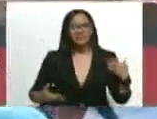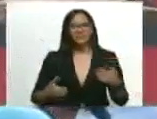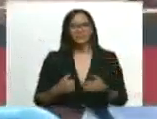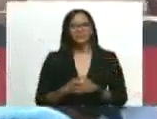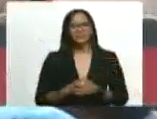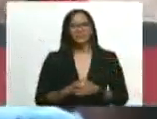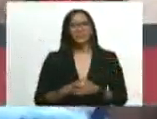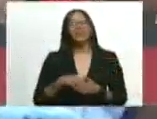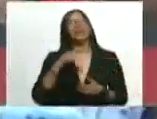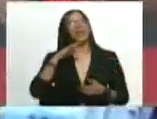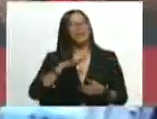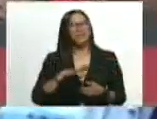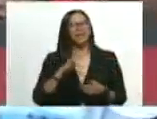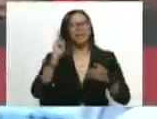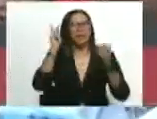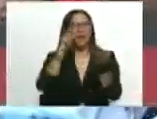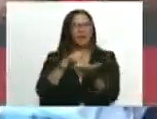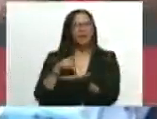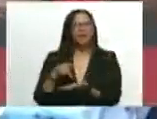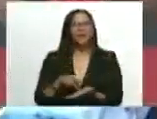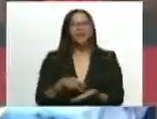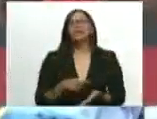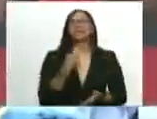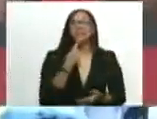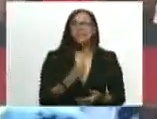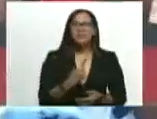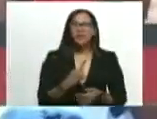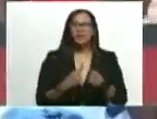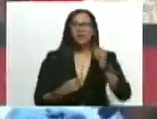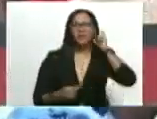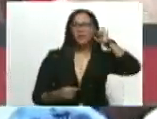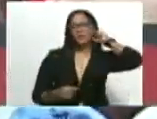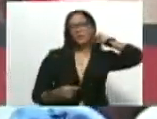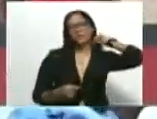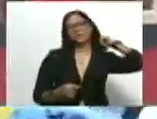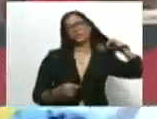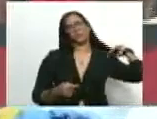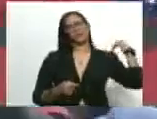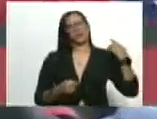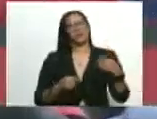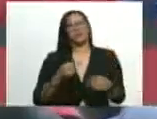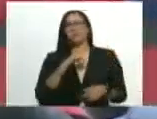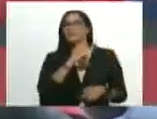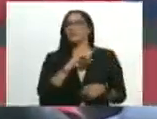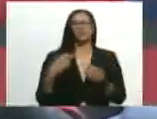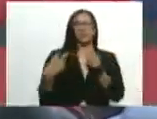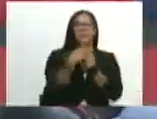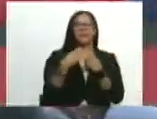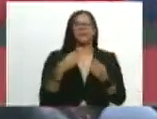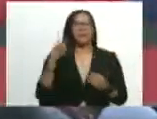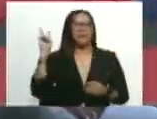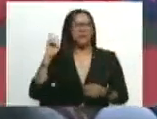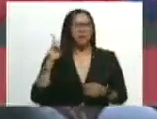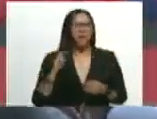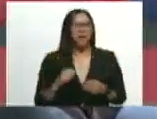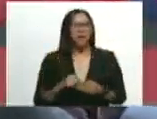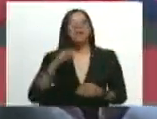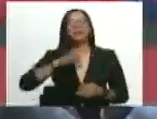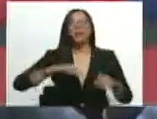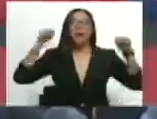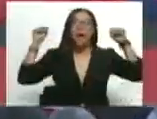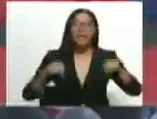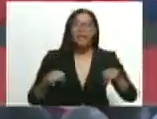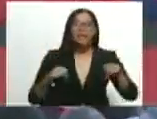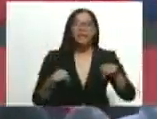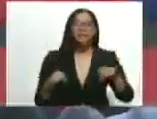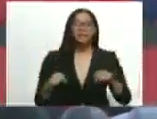estamos aquí diciendo no se metan con Venezuela estamos aquí